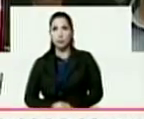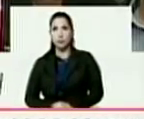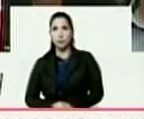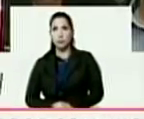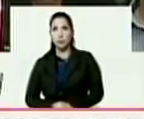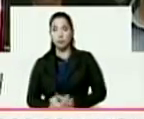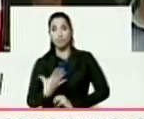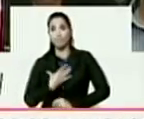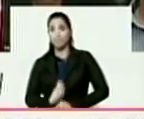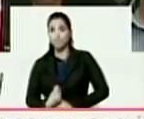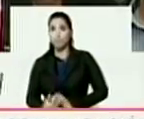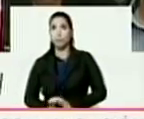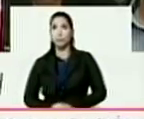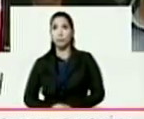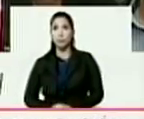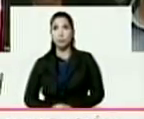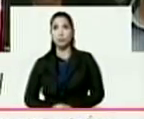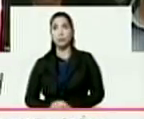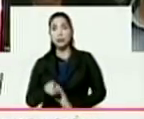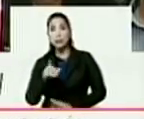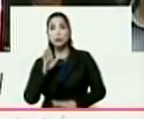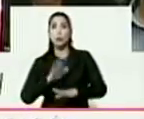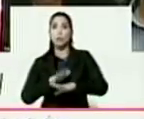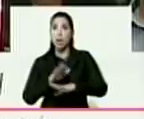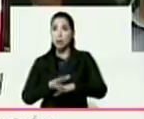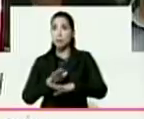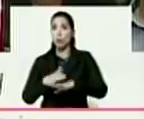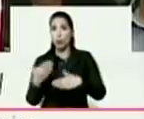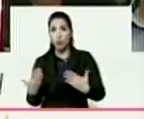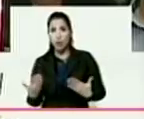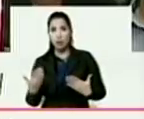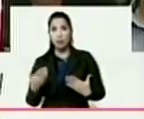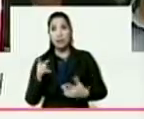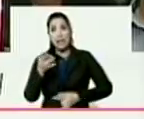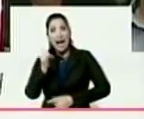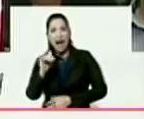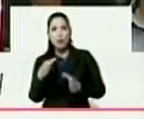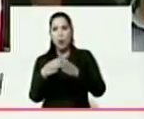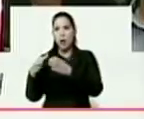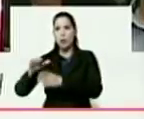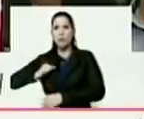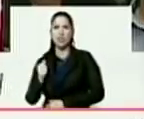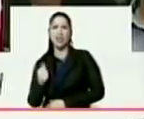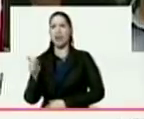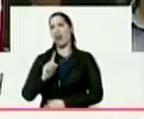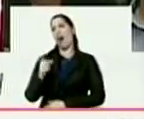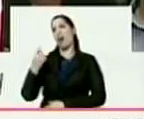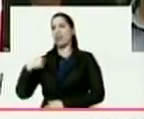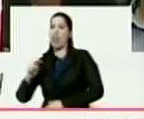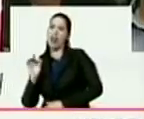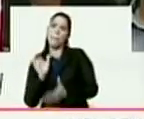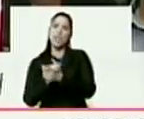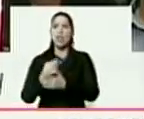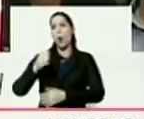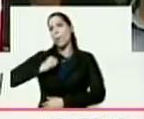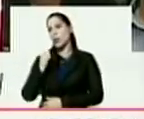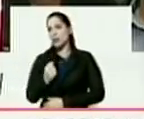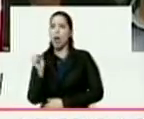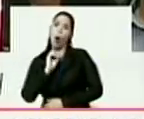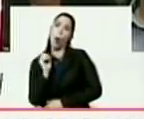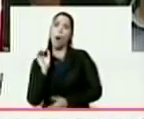triste que eso ocurre porque bueno así están los cuerpos policíacos que tiene un amigo policía lo que tiene un amigo juez